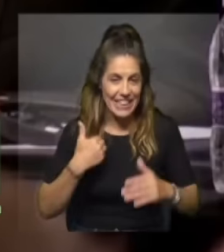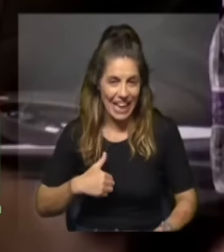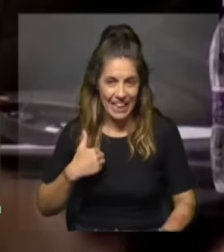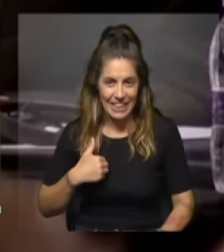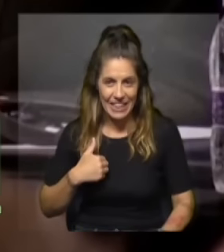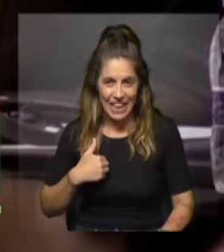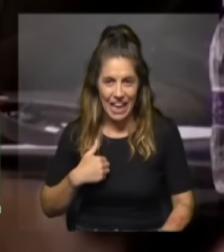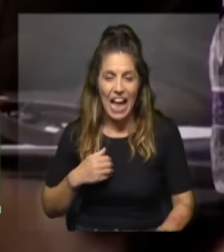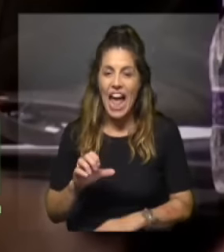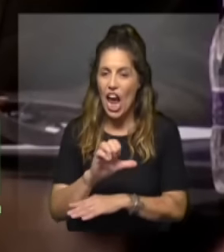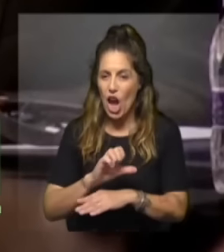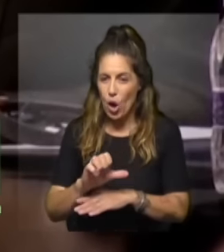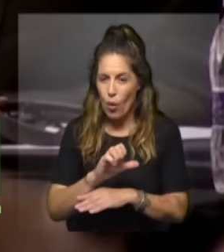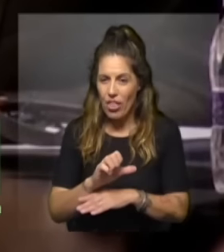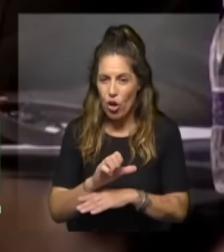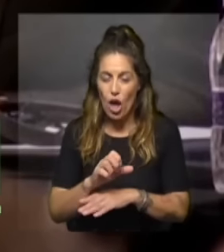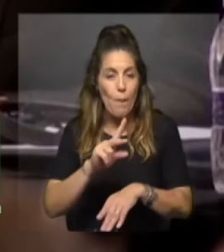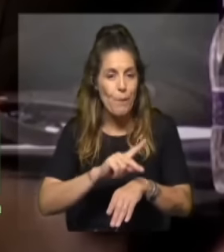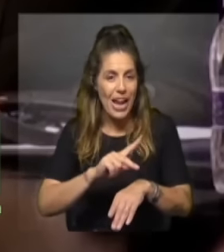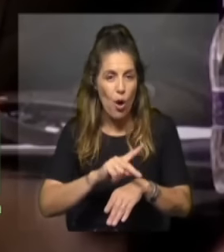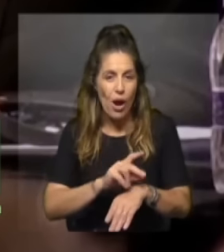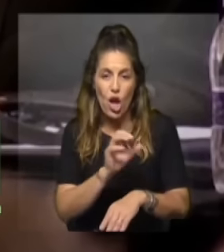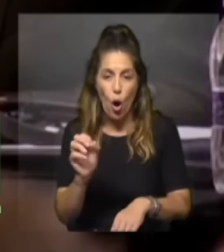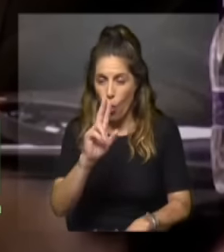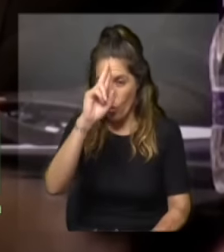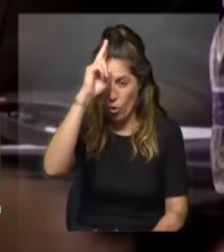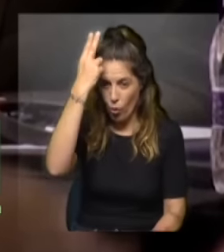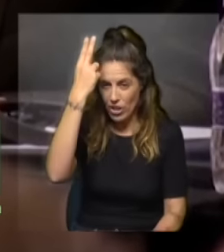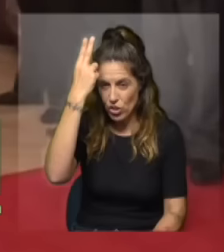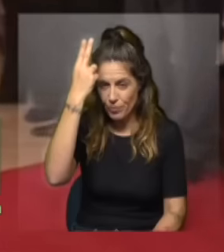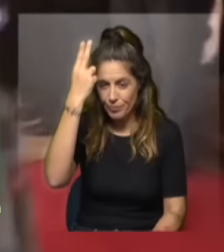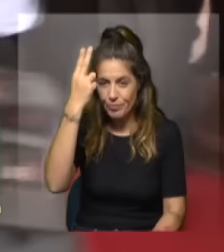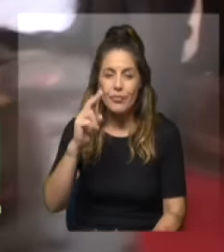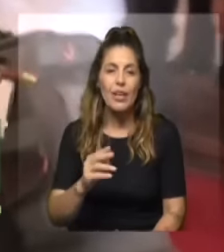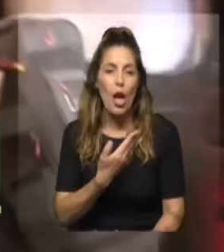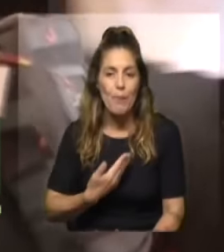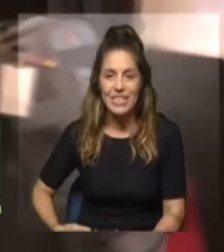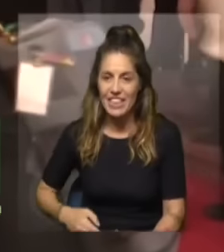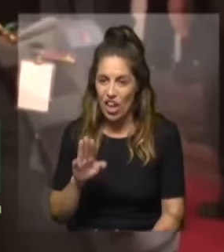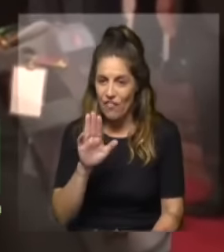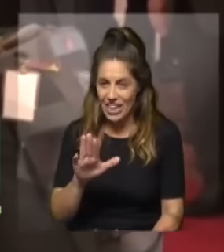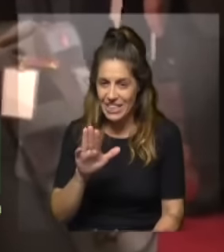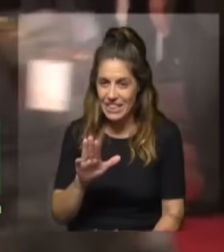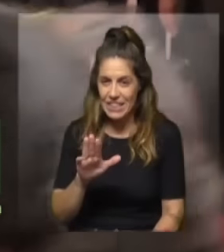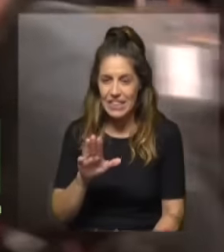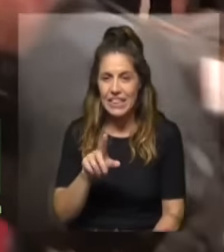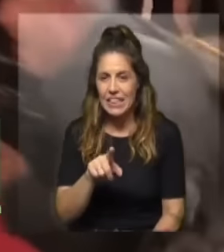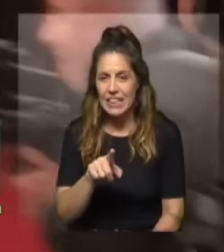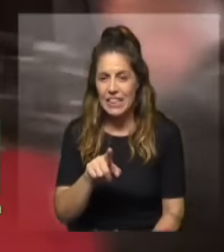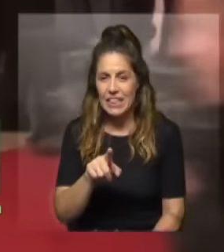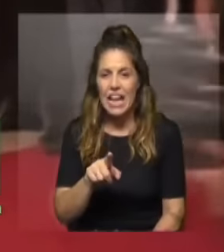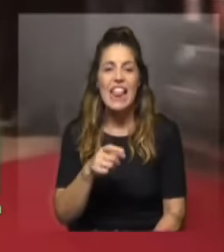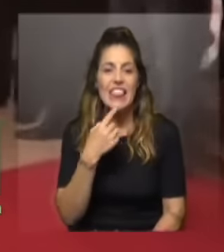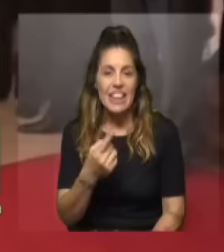Daniel Novoa de Ecuador Santiago Peña de Paraguay o el presidente uruguayo la calle Pou el presidente brasileño Lula da Silva aseguró que